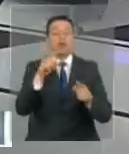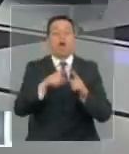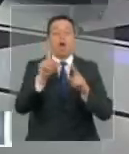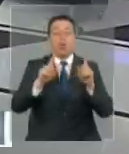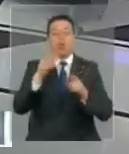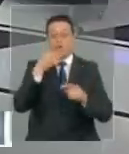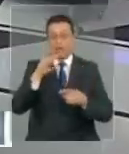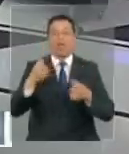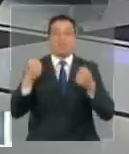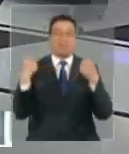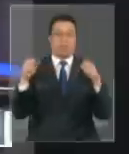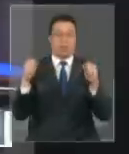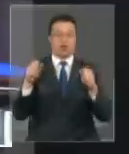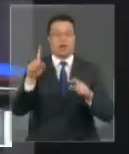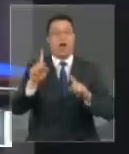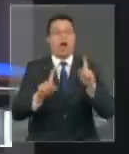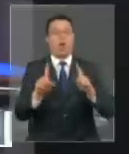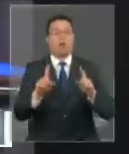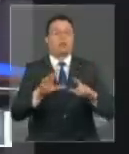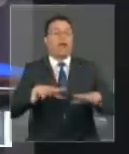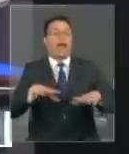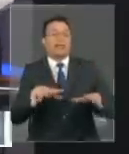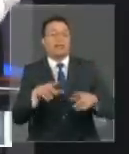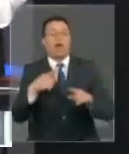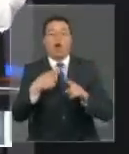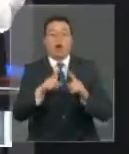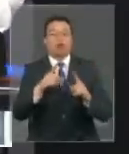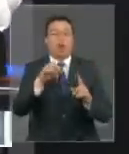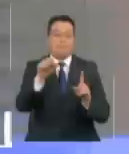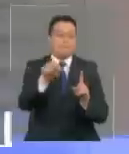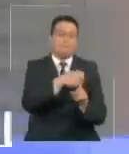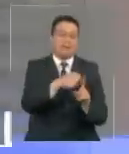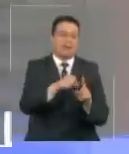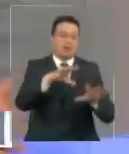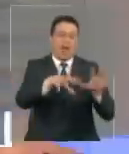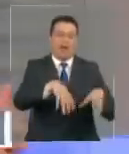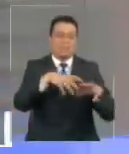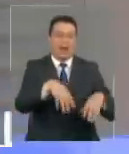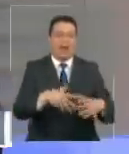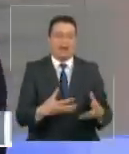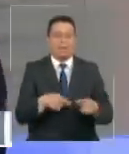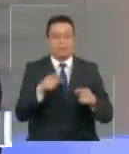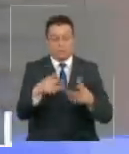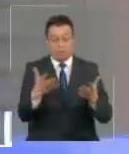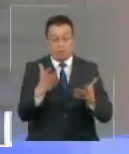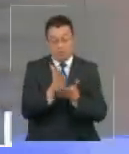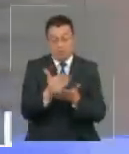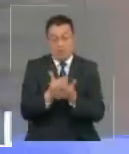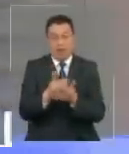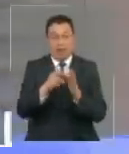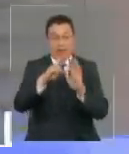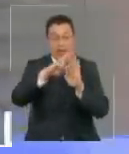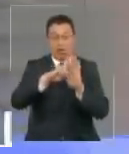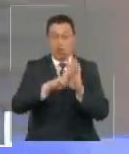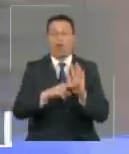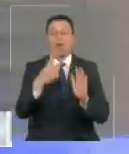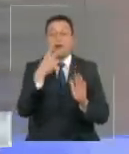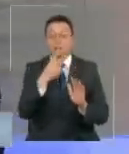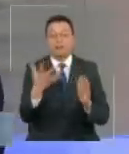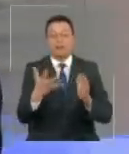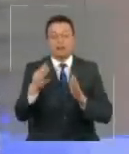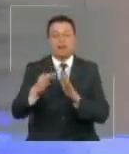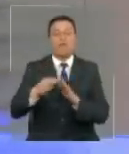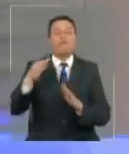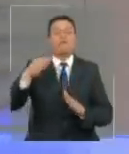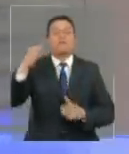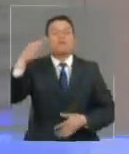deporte, para otros es una actividad, para otros es un maltrato? Muy sencillo, cuando usted hace un plan regulador, lo que hace es mirar la ciudad que quiere hacia